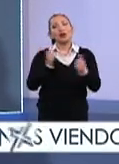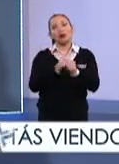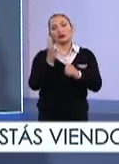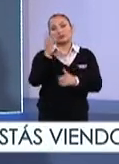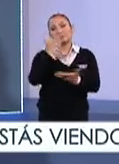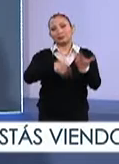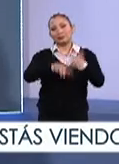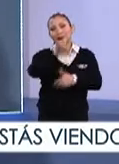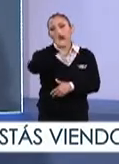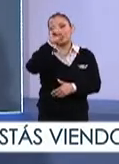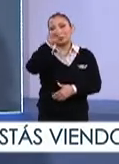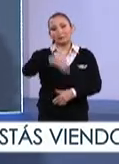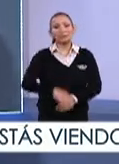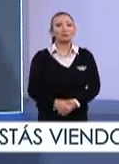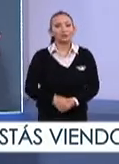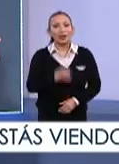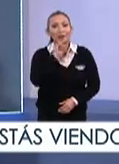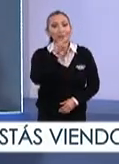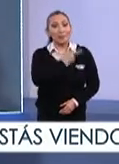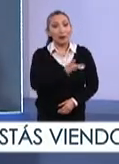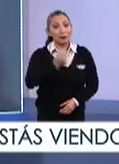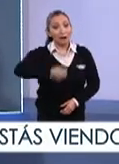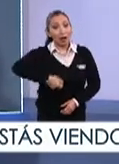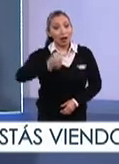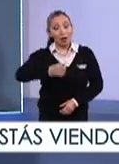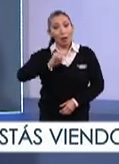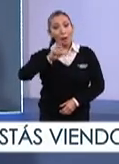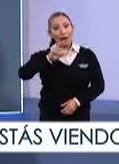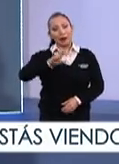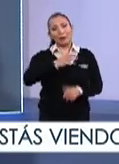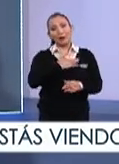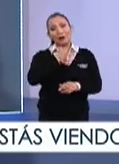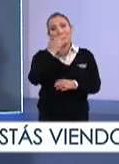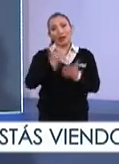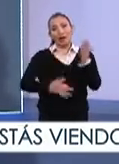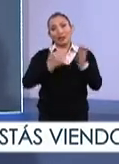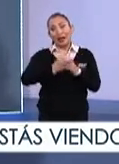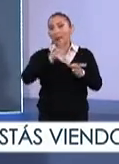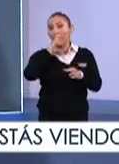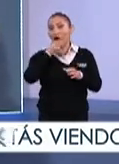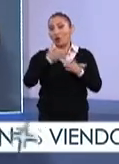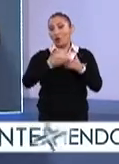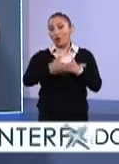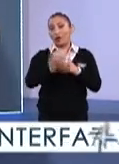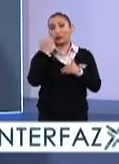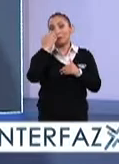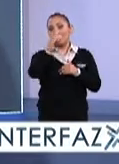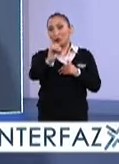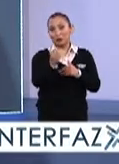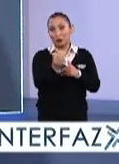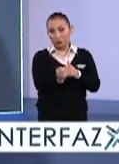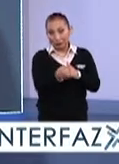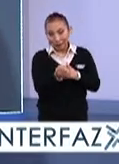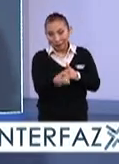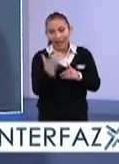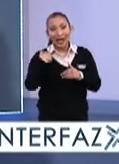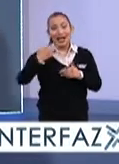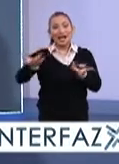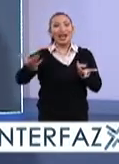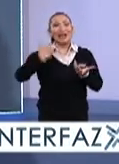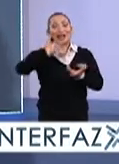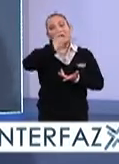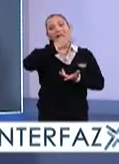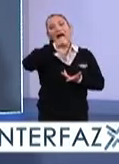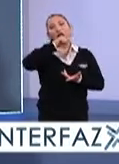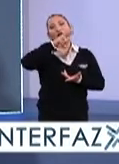en la lengua de señas. A mí también me da mucho gusto saludarte, Omar, y bueno, todavía falta la mejor parte de octubre, el Halloween,